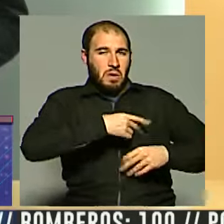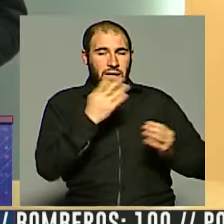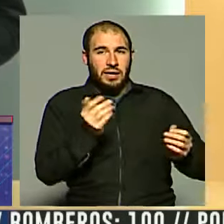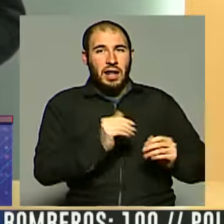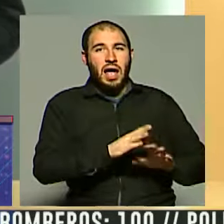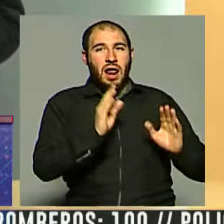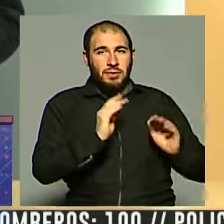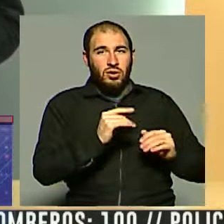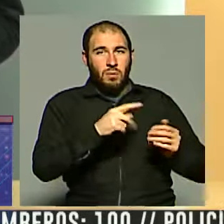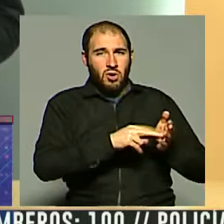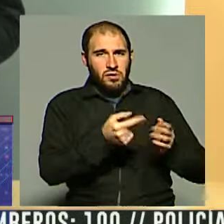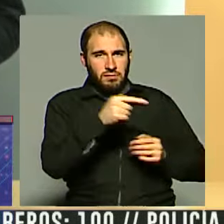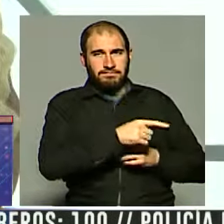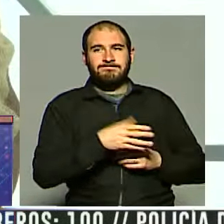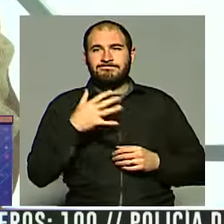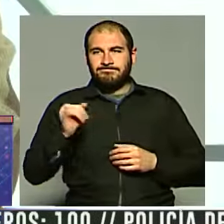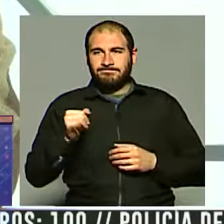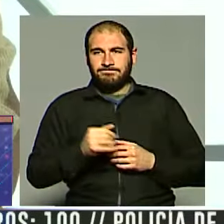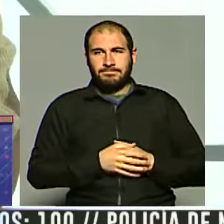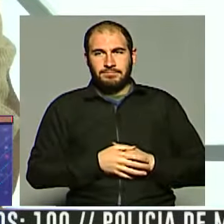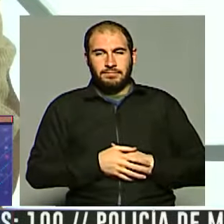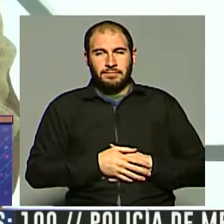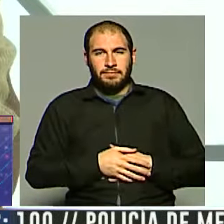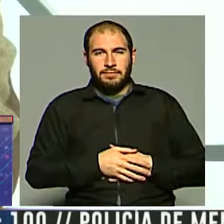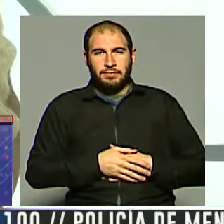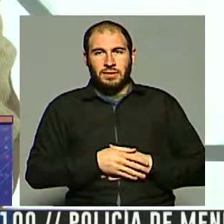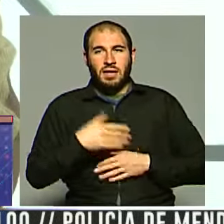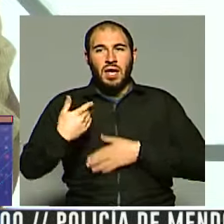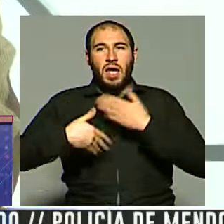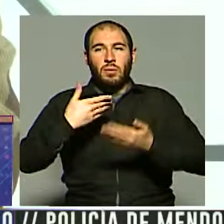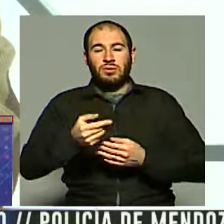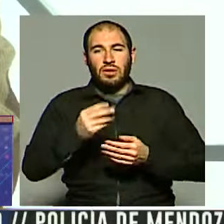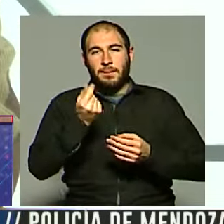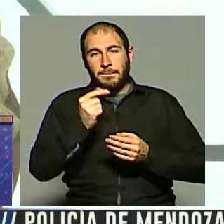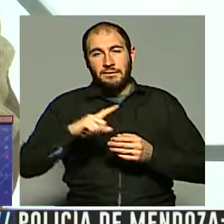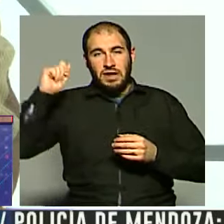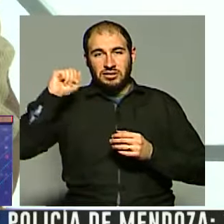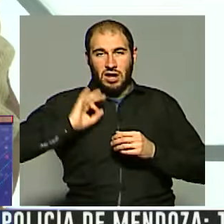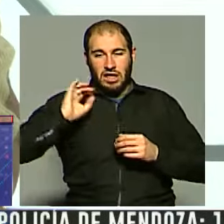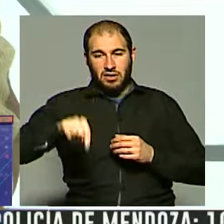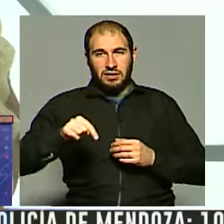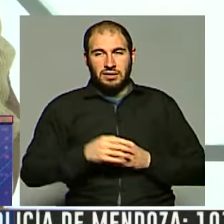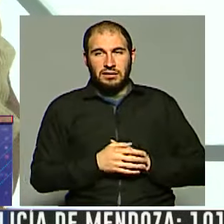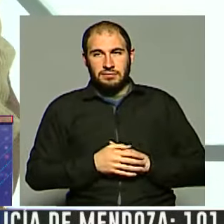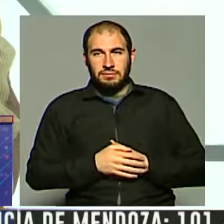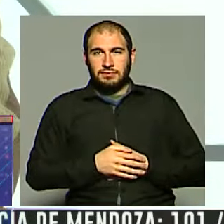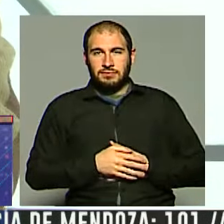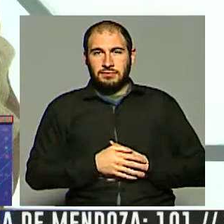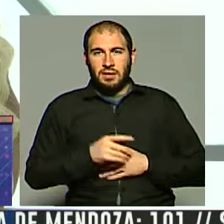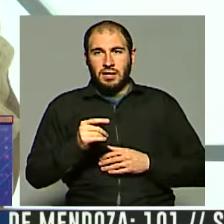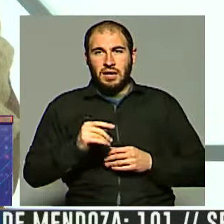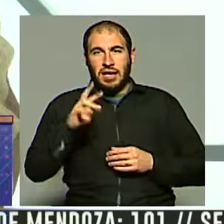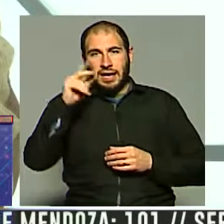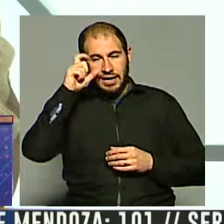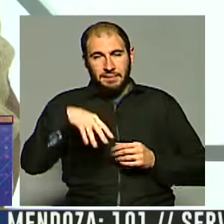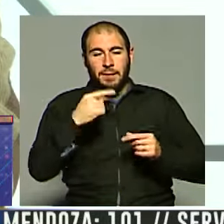llegar a terminar afectados por esto, ¿no? Sí, está claro que la evolución del índice de inflación de este año, que ya teniendo en cuenta el REM,